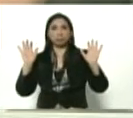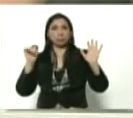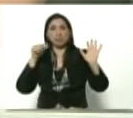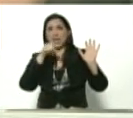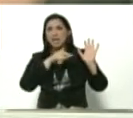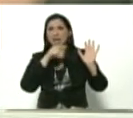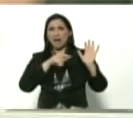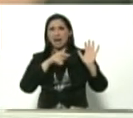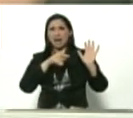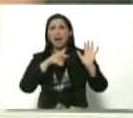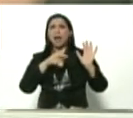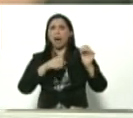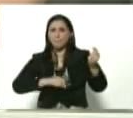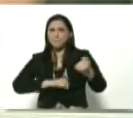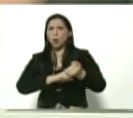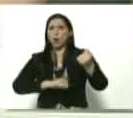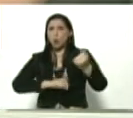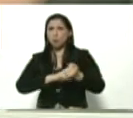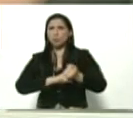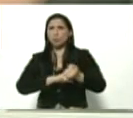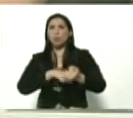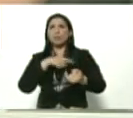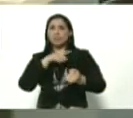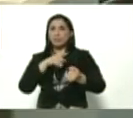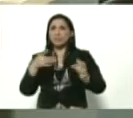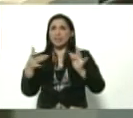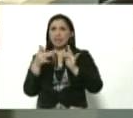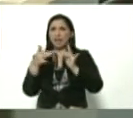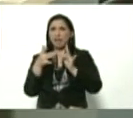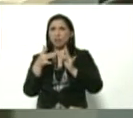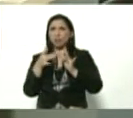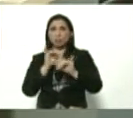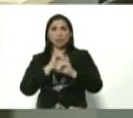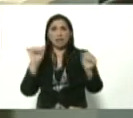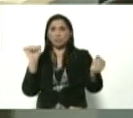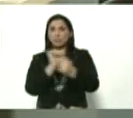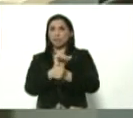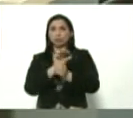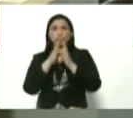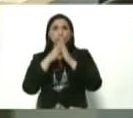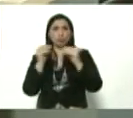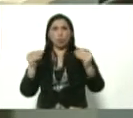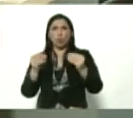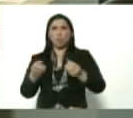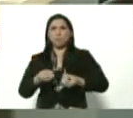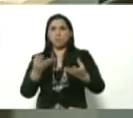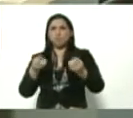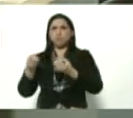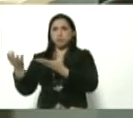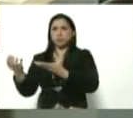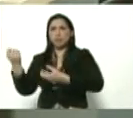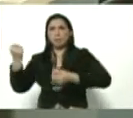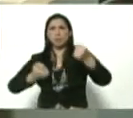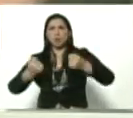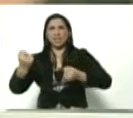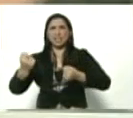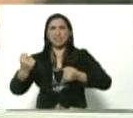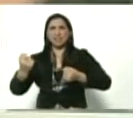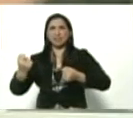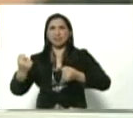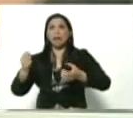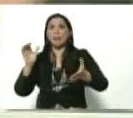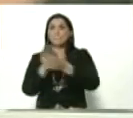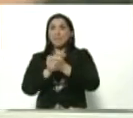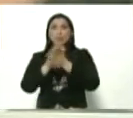colaboradores directos de este señor alias Pepero. Están presos todos los que pusieron camionetas, carros, todo, cómplices